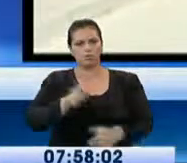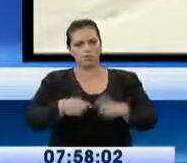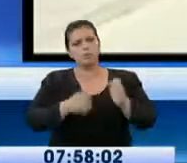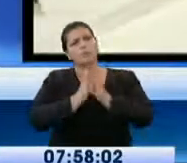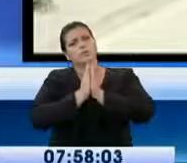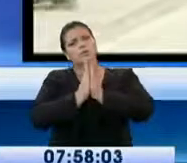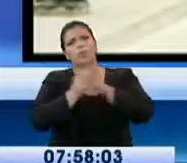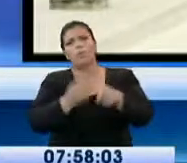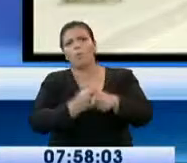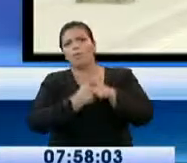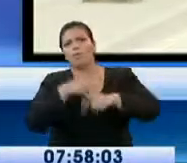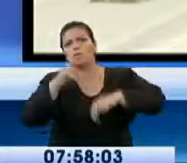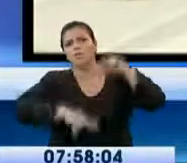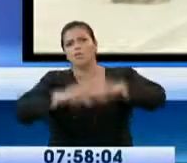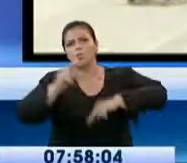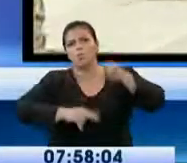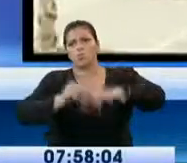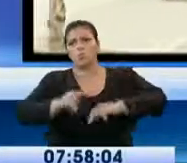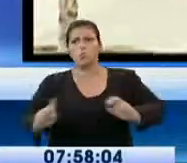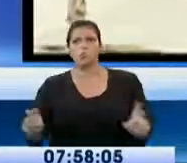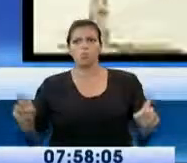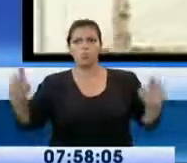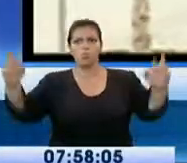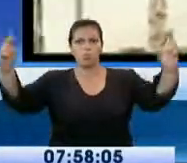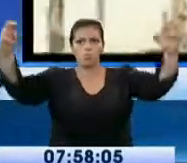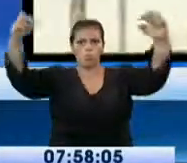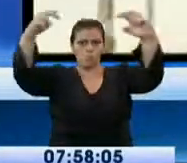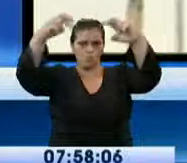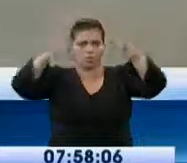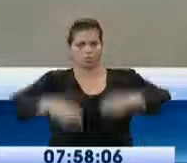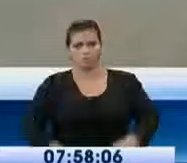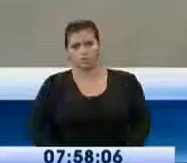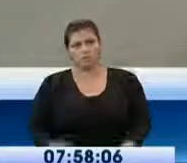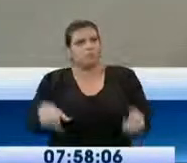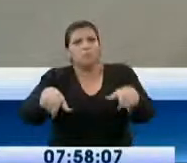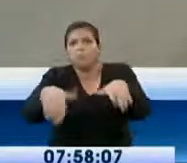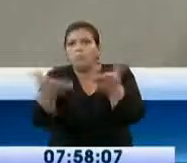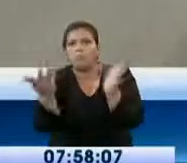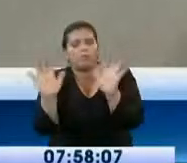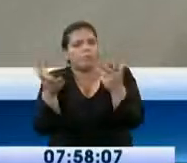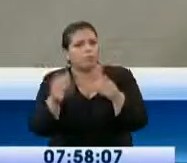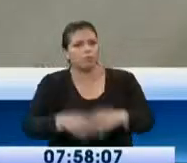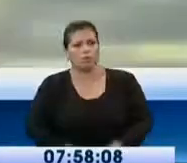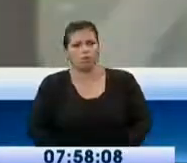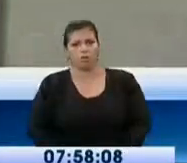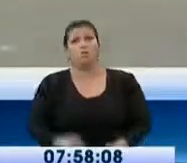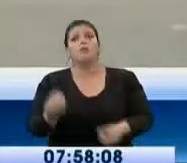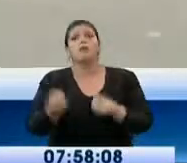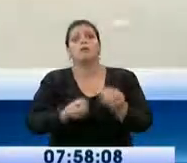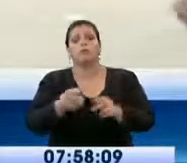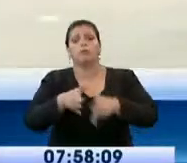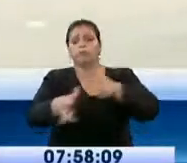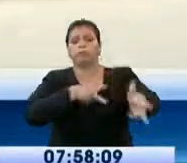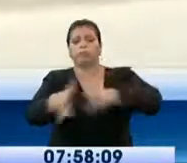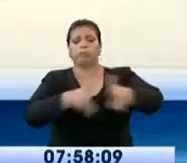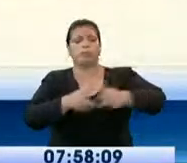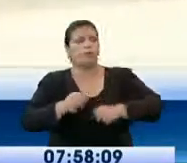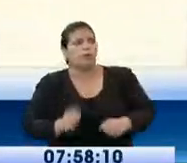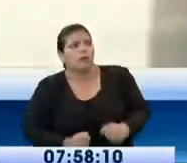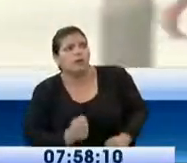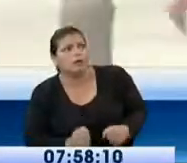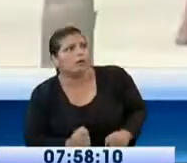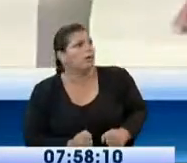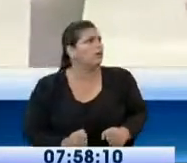y cruzar de manera más rápida que pueda. Claro, por supuesto. En todo caso, el coronel recomienda a los transeúntes y conductores